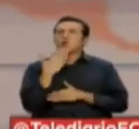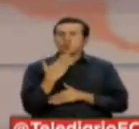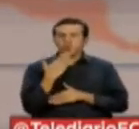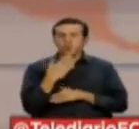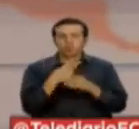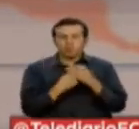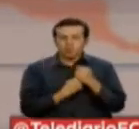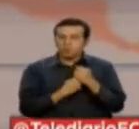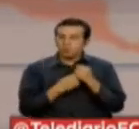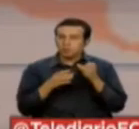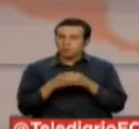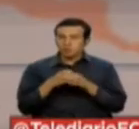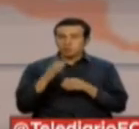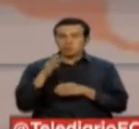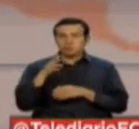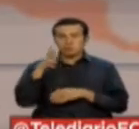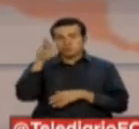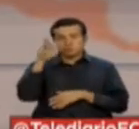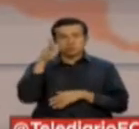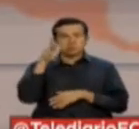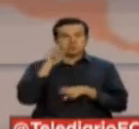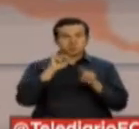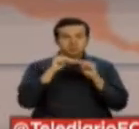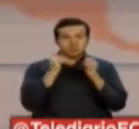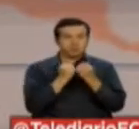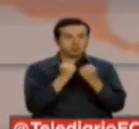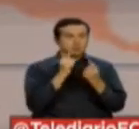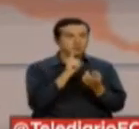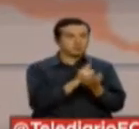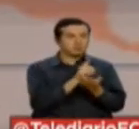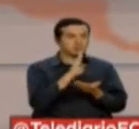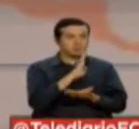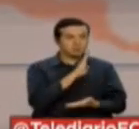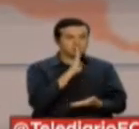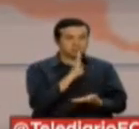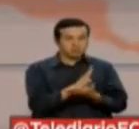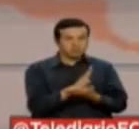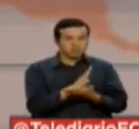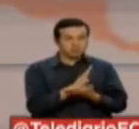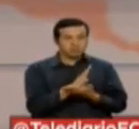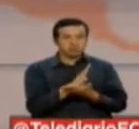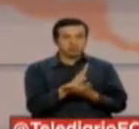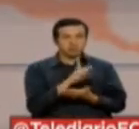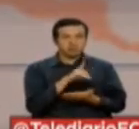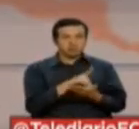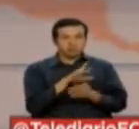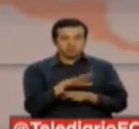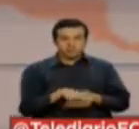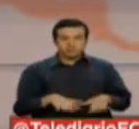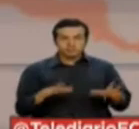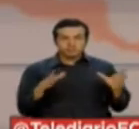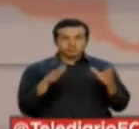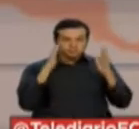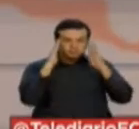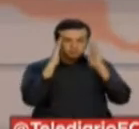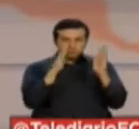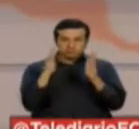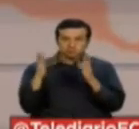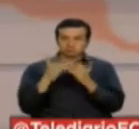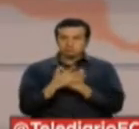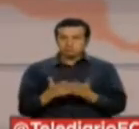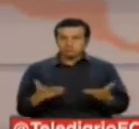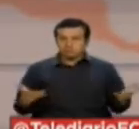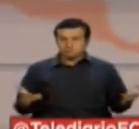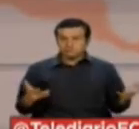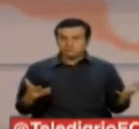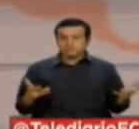va a combinar la educadora familiar del MIES con el médico del barrio o el médico de la ribera, que eventualmente también se puede llamar, porque